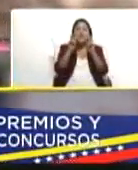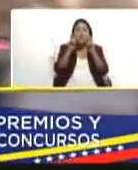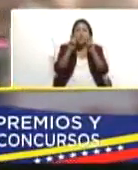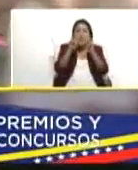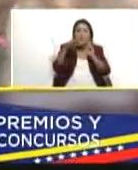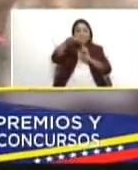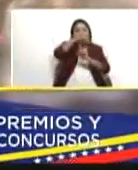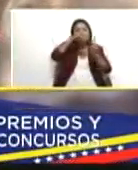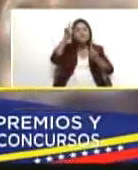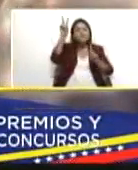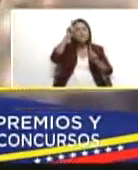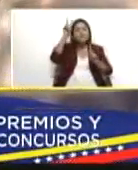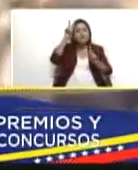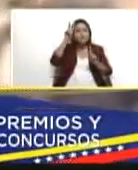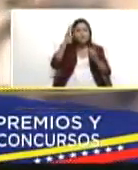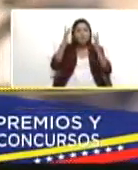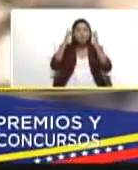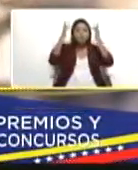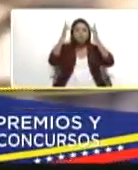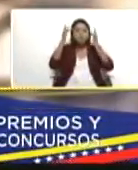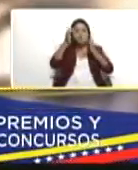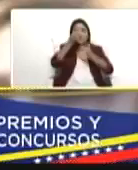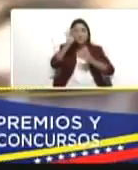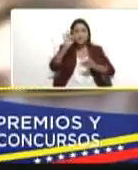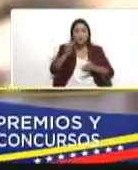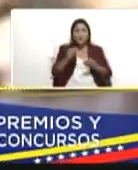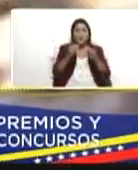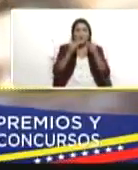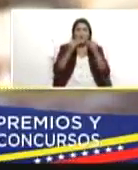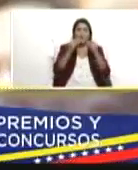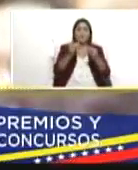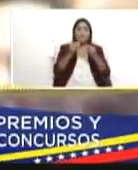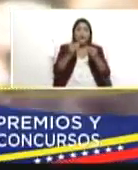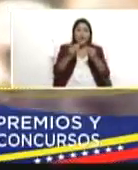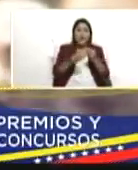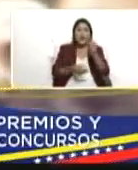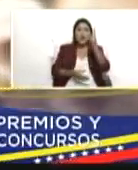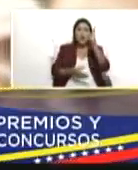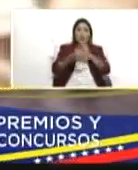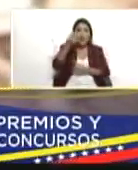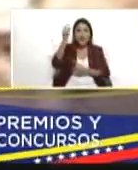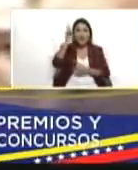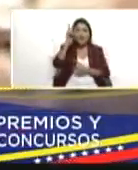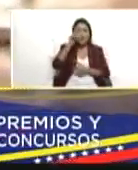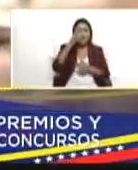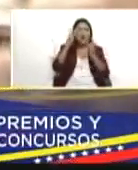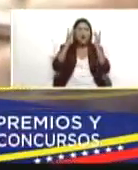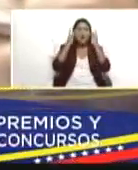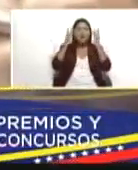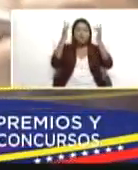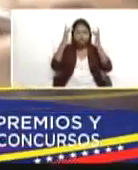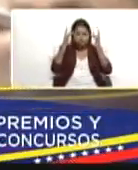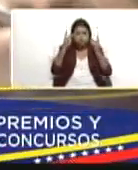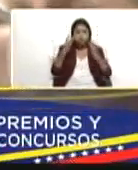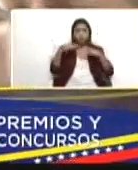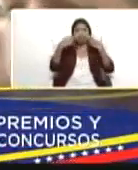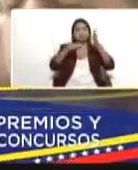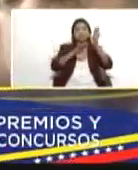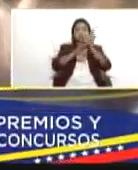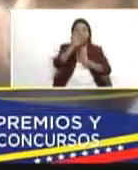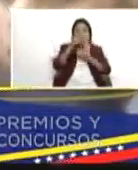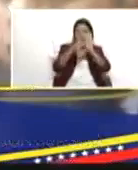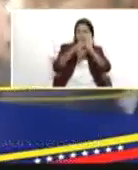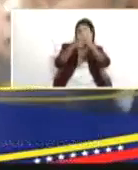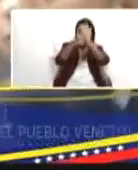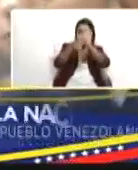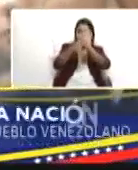estamos en la vanguardia y con Ingenio para llevar el nombre de Venezuela a lo más alto venezolanos y venezolanas que vivimos